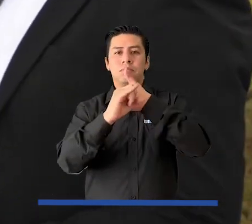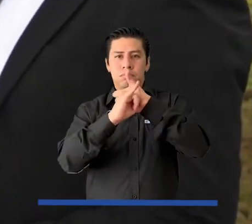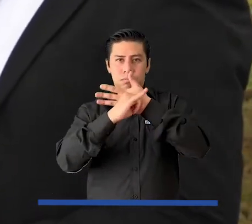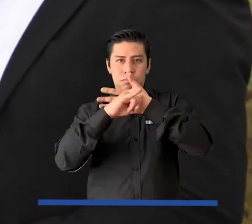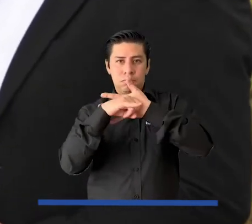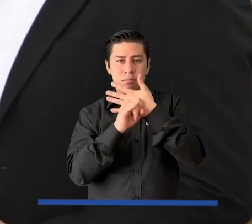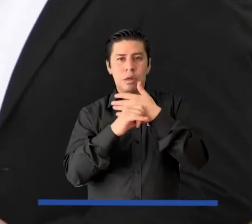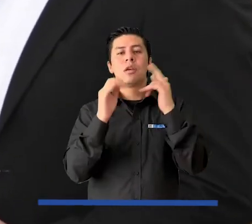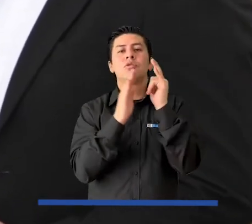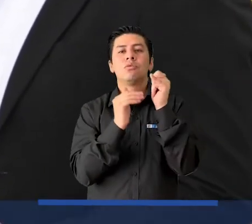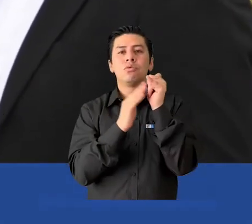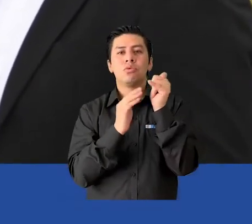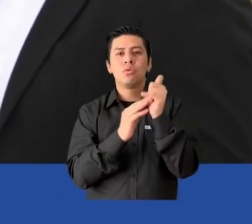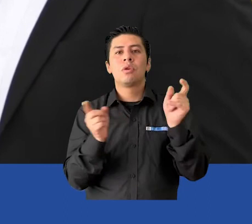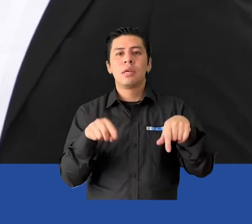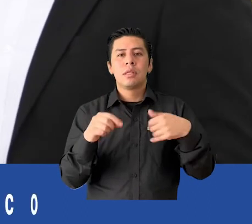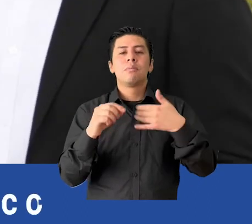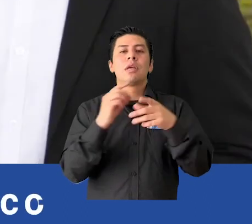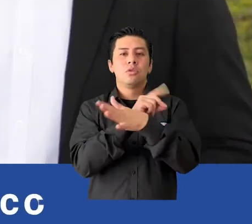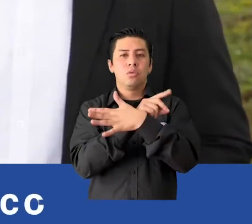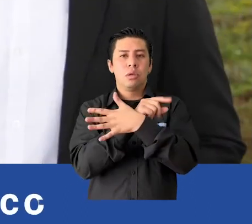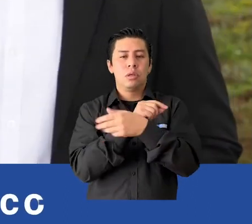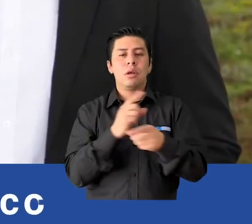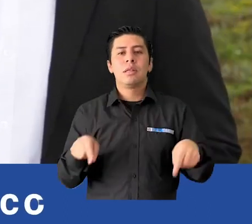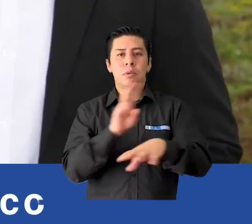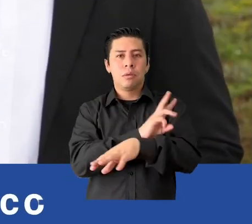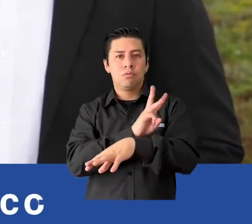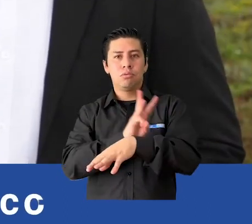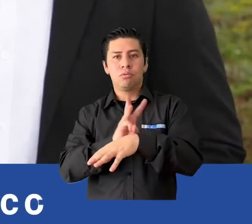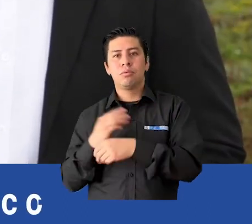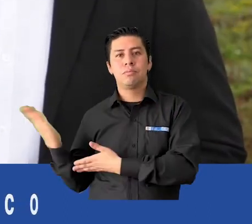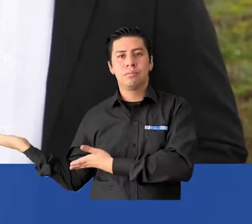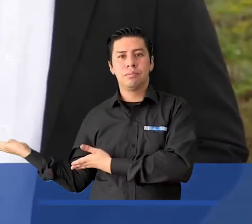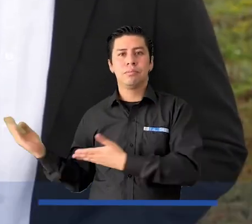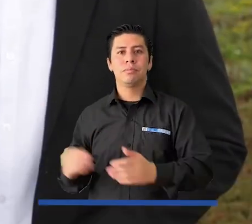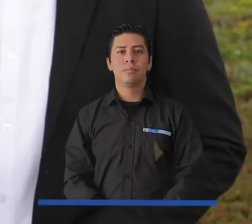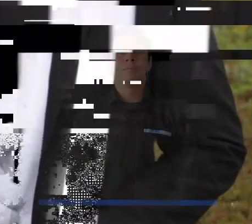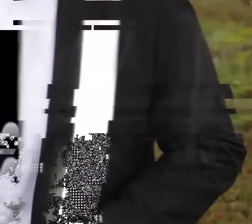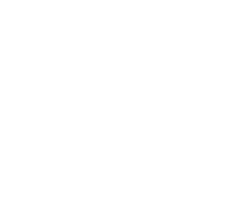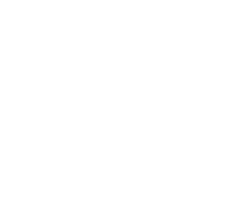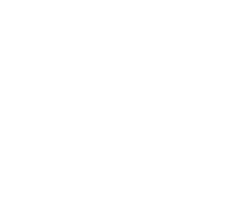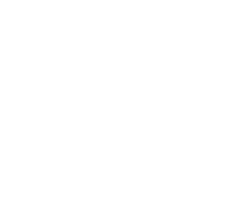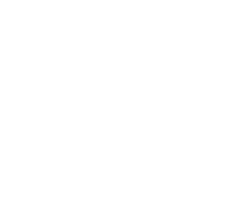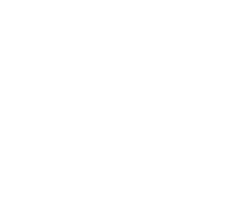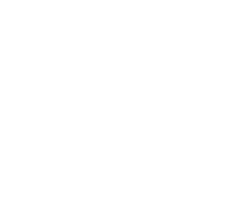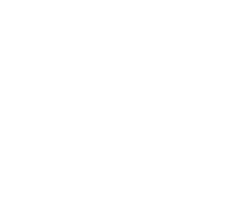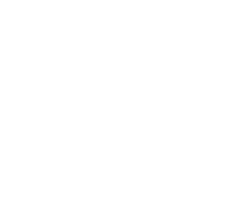de Facebook, Instagram, YouTube y Twitter y en www.unidadvictimas.gov.co. Hasta pronto.